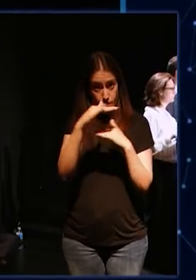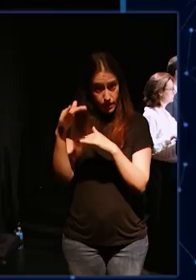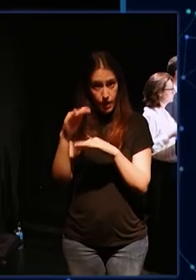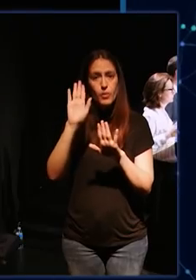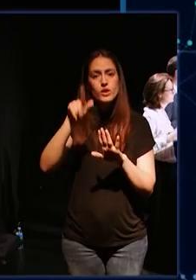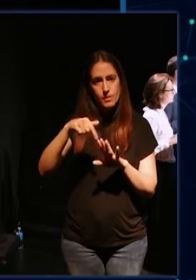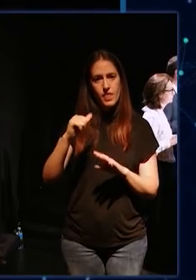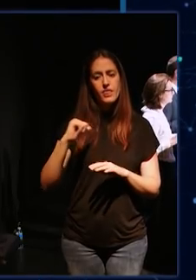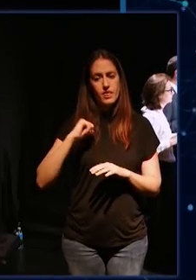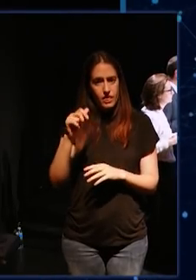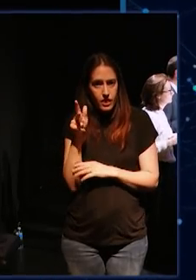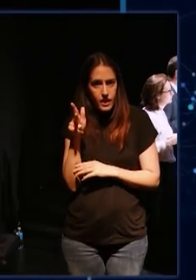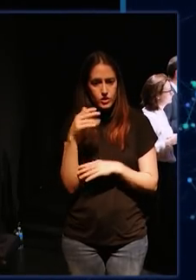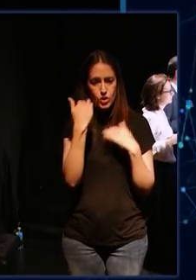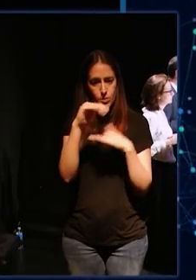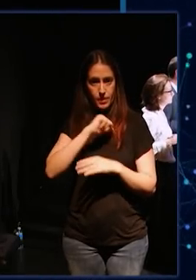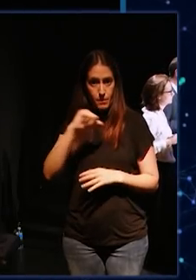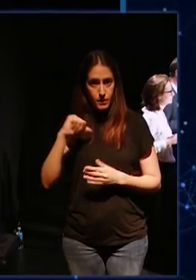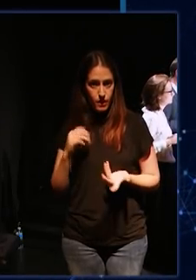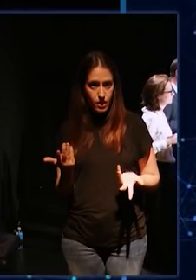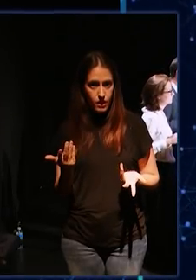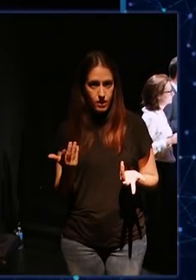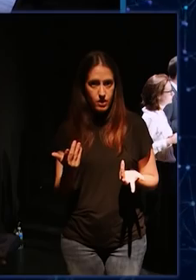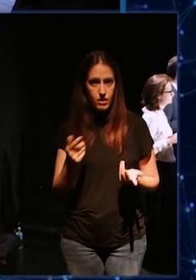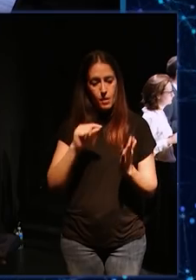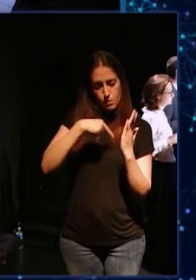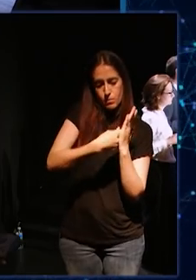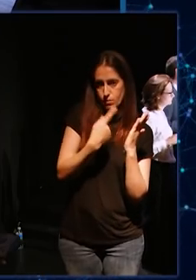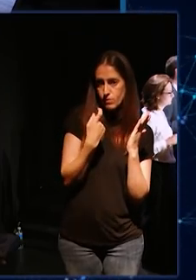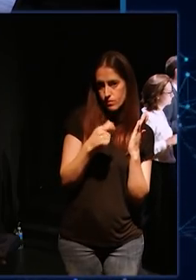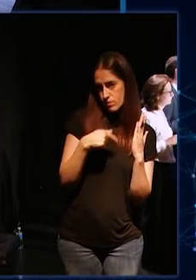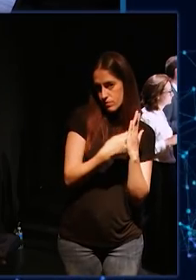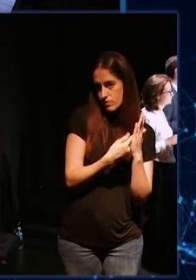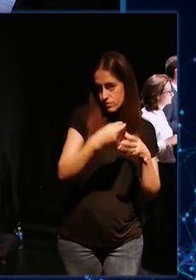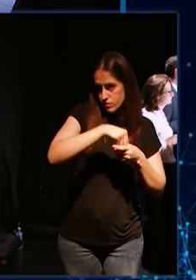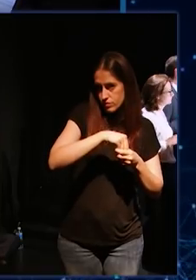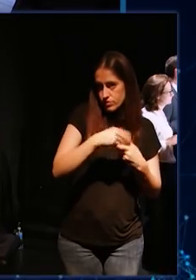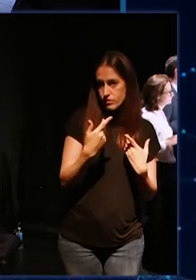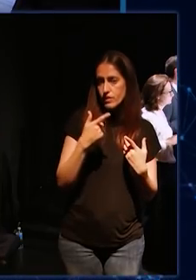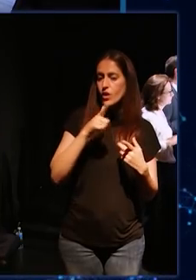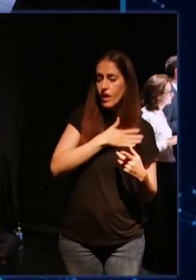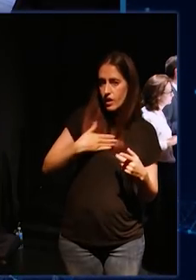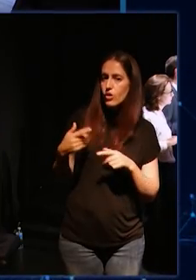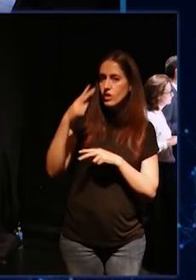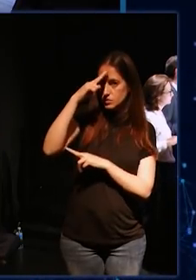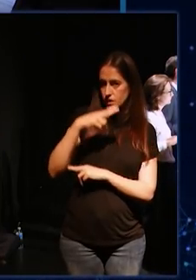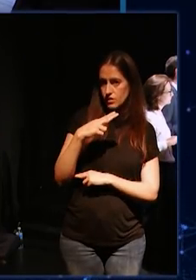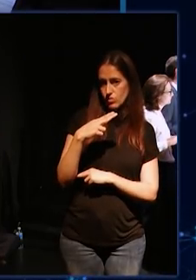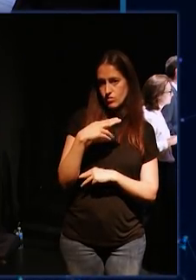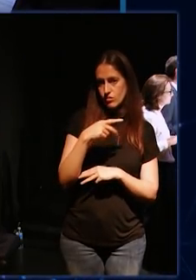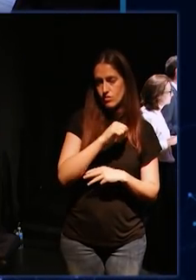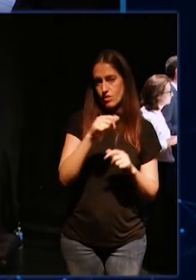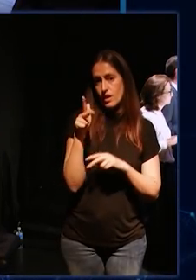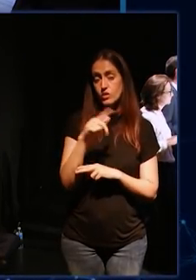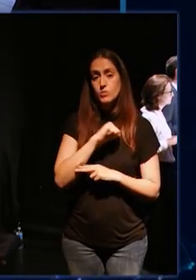derecho a la propiedad privada. Creo que esto también entra dentro de este punto, que debemos respetar el derecho a la propiedad privada, ¿no? Es un